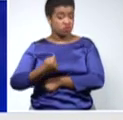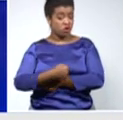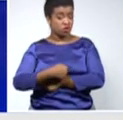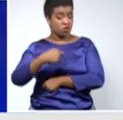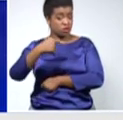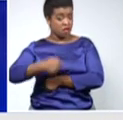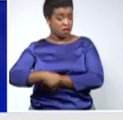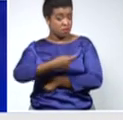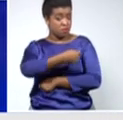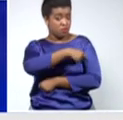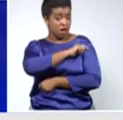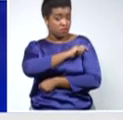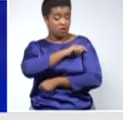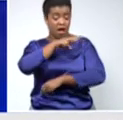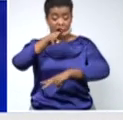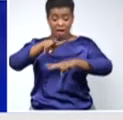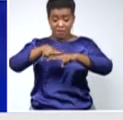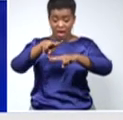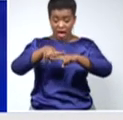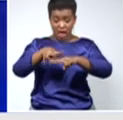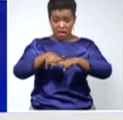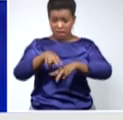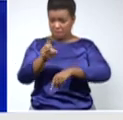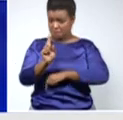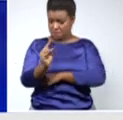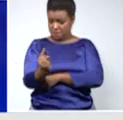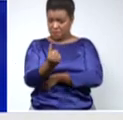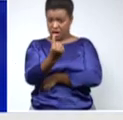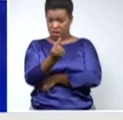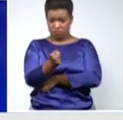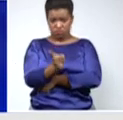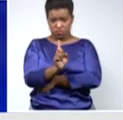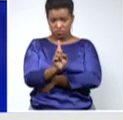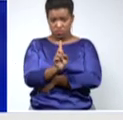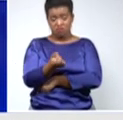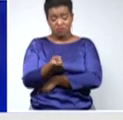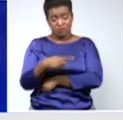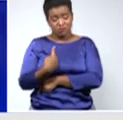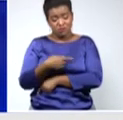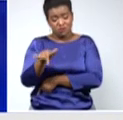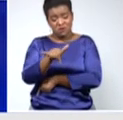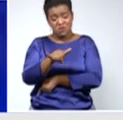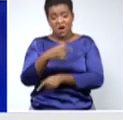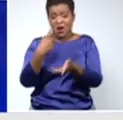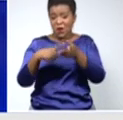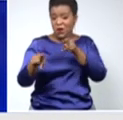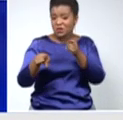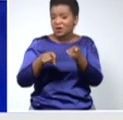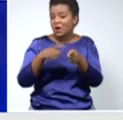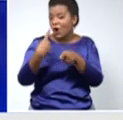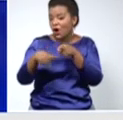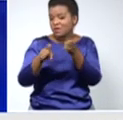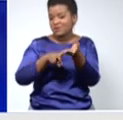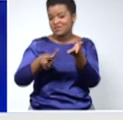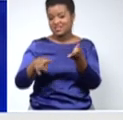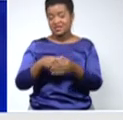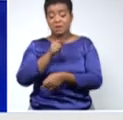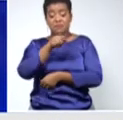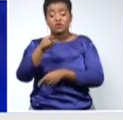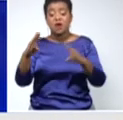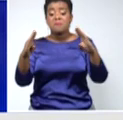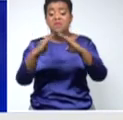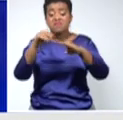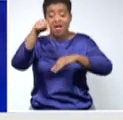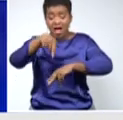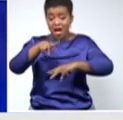digamos a los habaneros, si no Pepe y yo quedaríamos fuera, digamos a todos los que vivimos aquí en La Habana, pues es